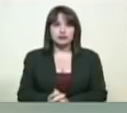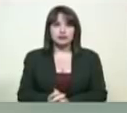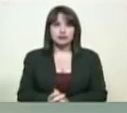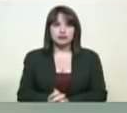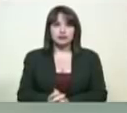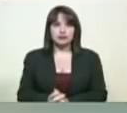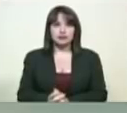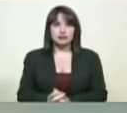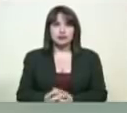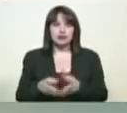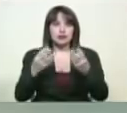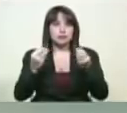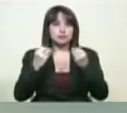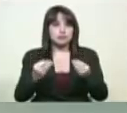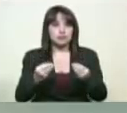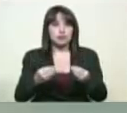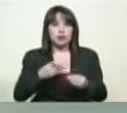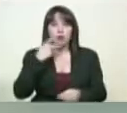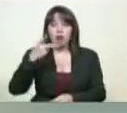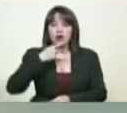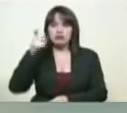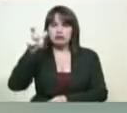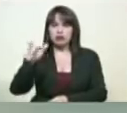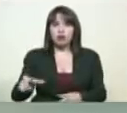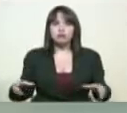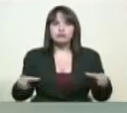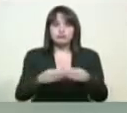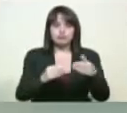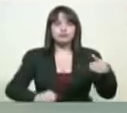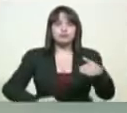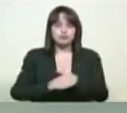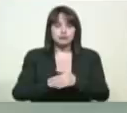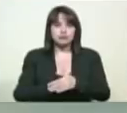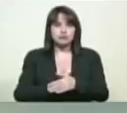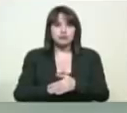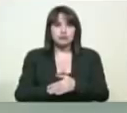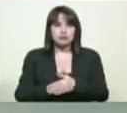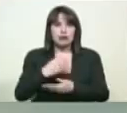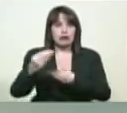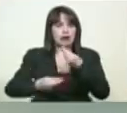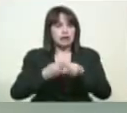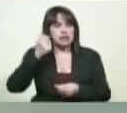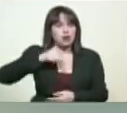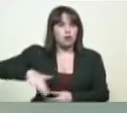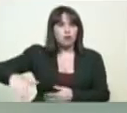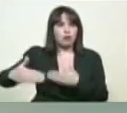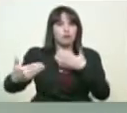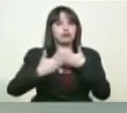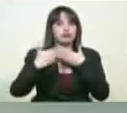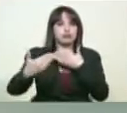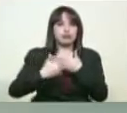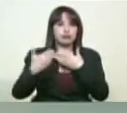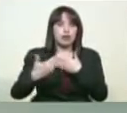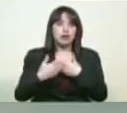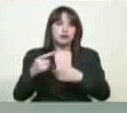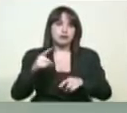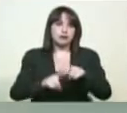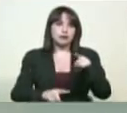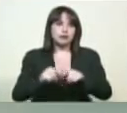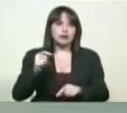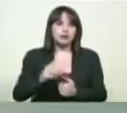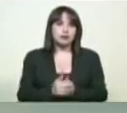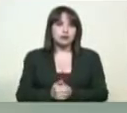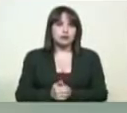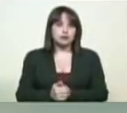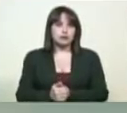de los responsables políticos e intelectuales de estas maldades que le hacen al pueblo. Mientras nosotros estamos trabajando por el bien del país, por